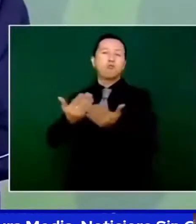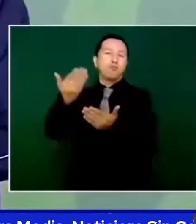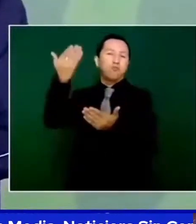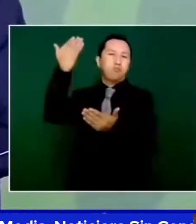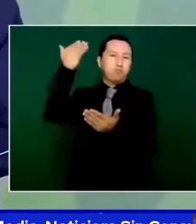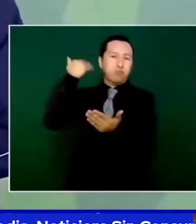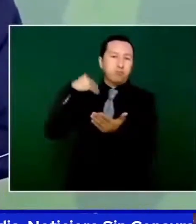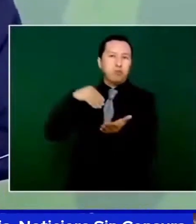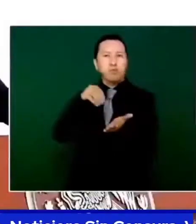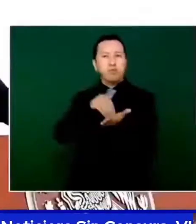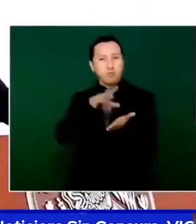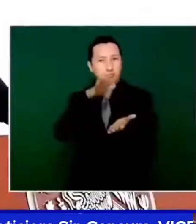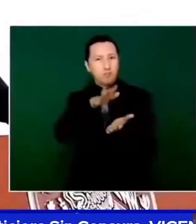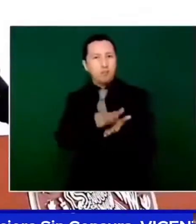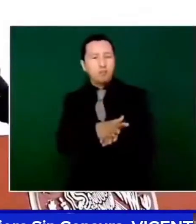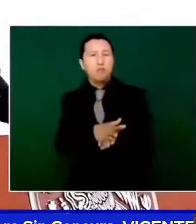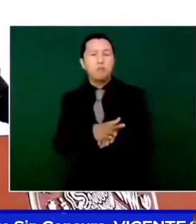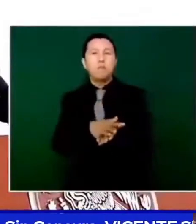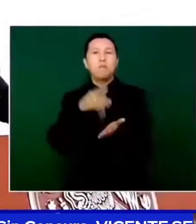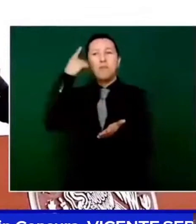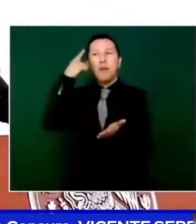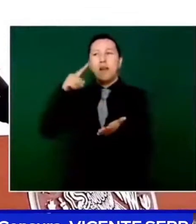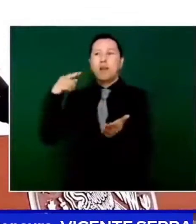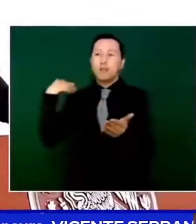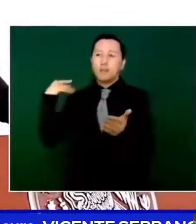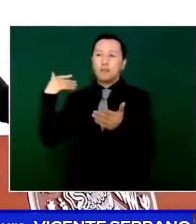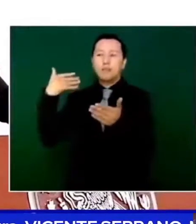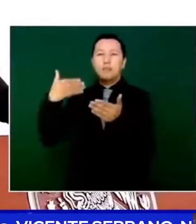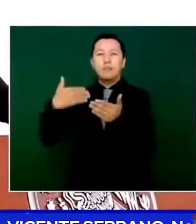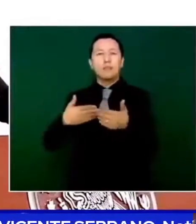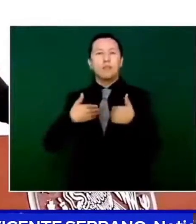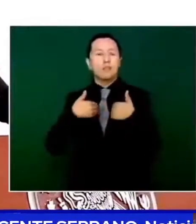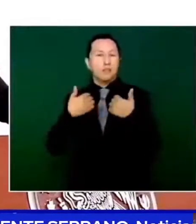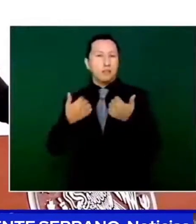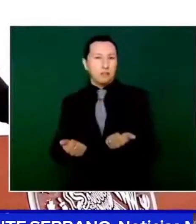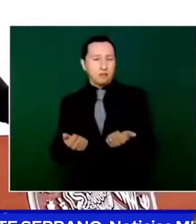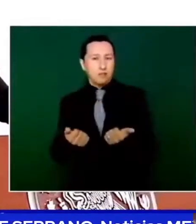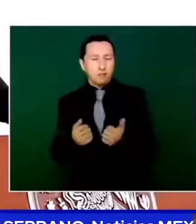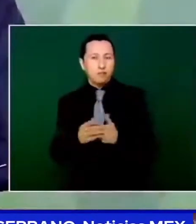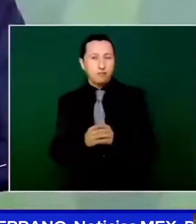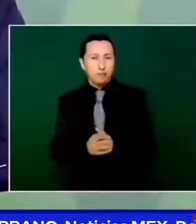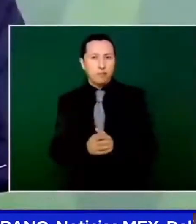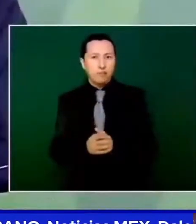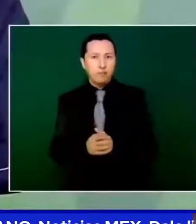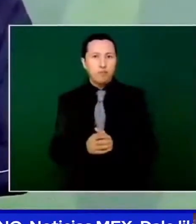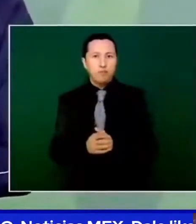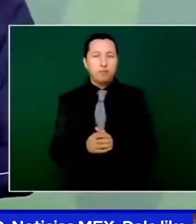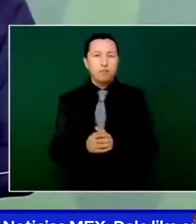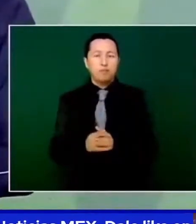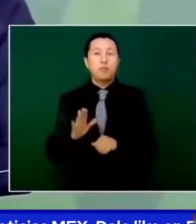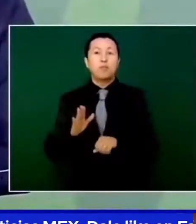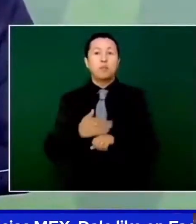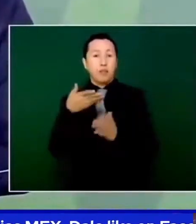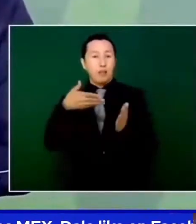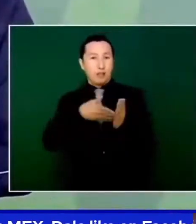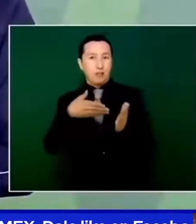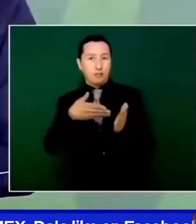él representando en aquel entonces a la oligarquía